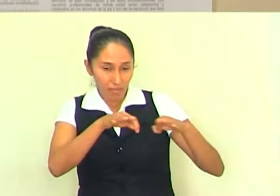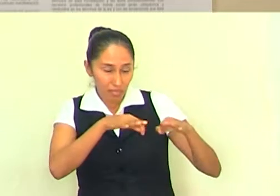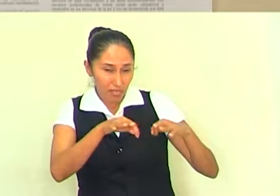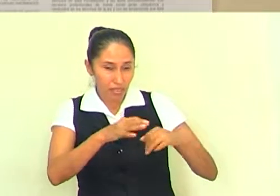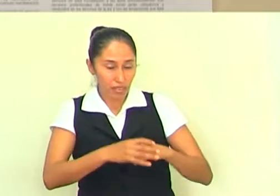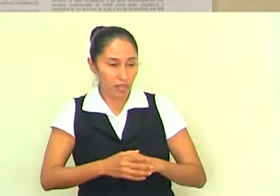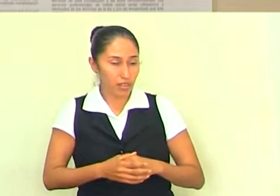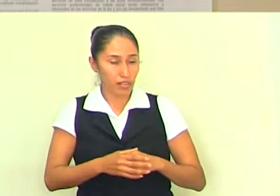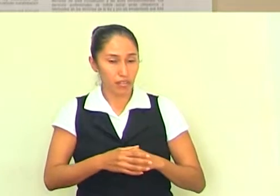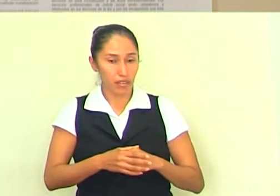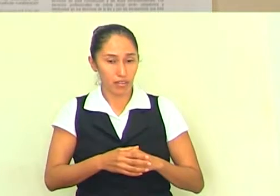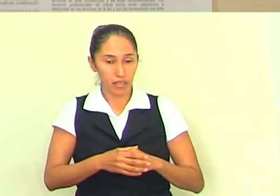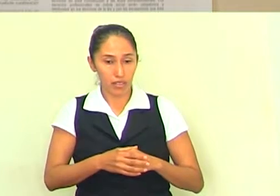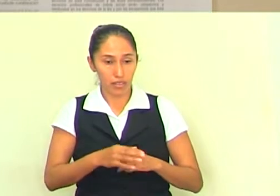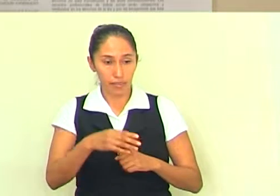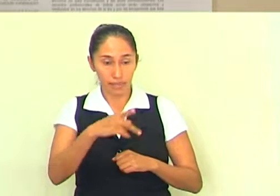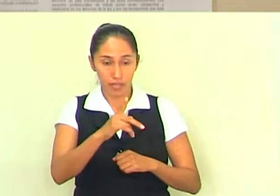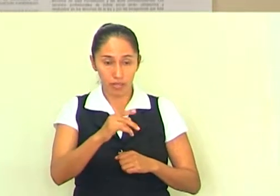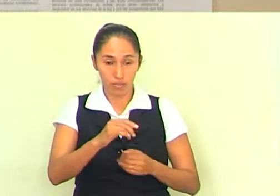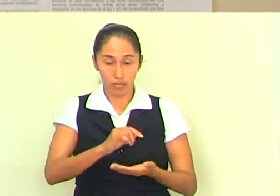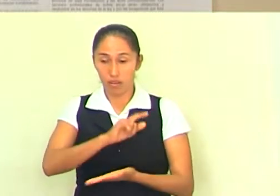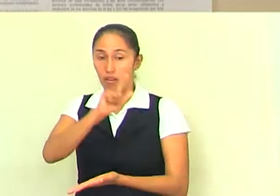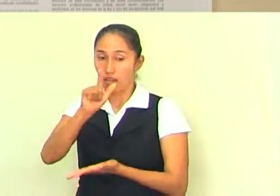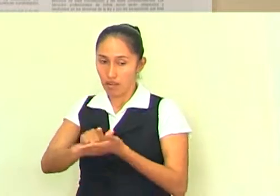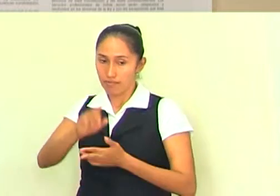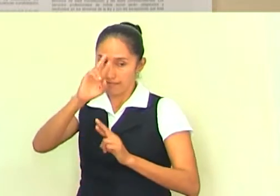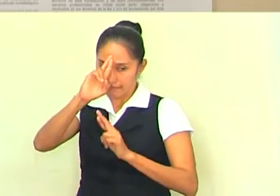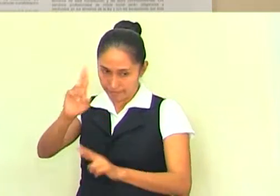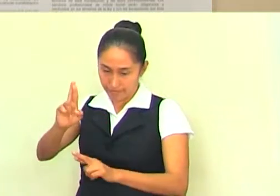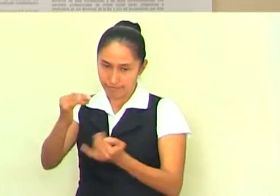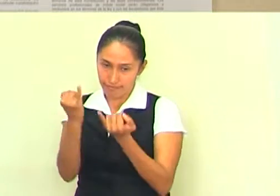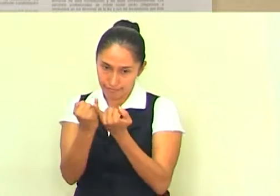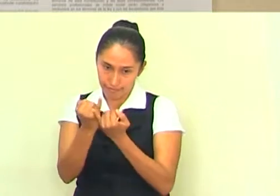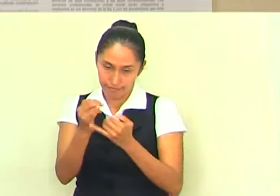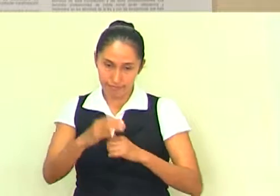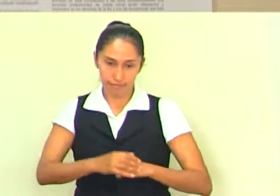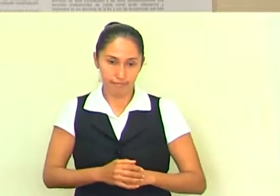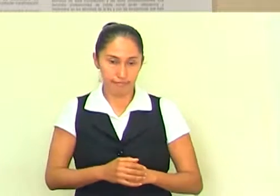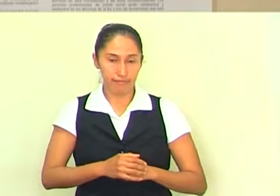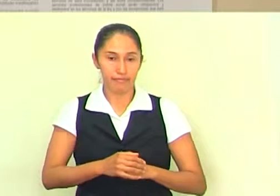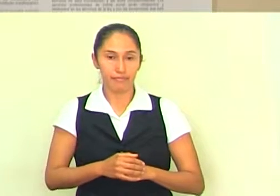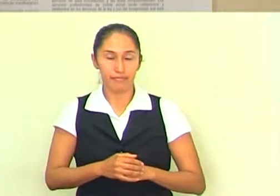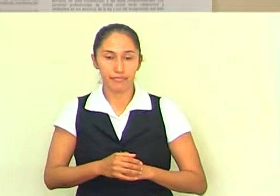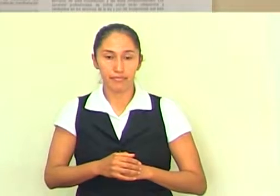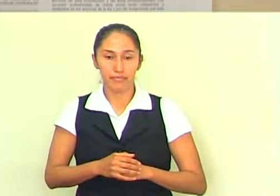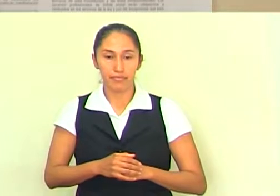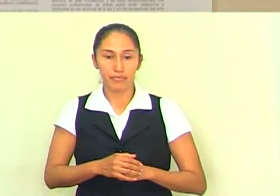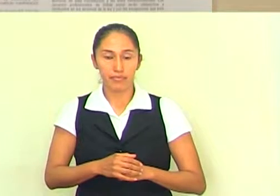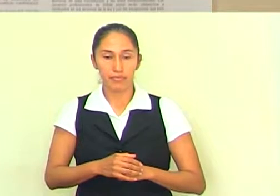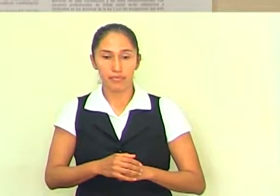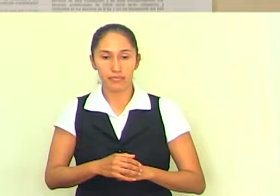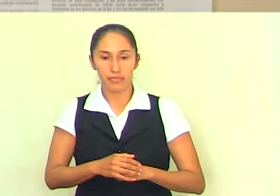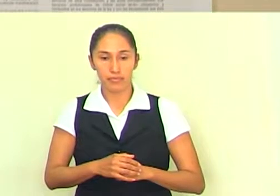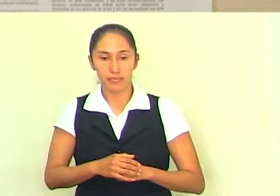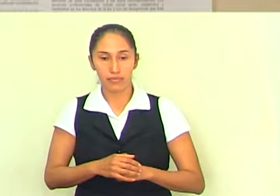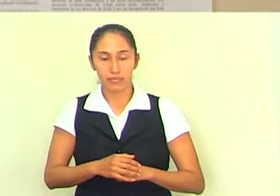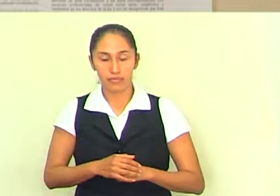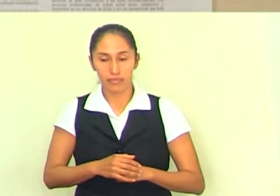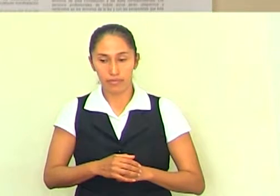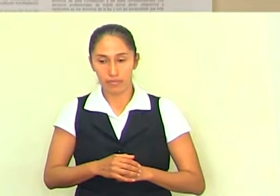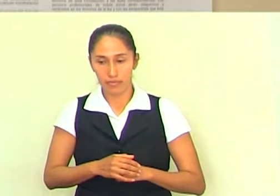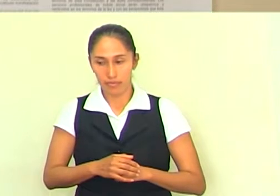cuando sean legales y que no contravengan, claro está lo que está plasmado en la Constitución. ¿Qué es que contraviene? Pues que